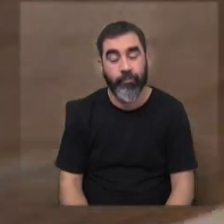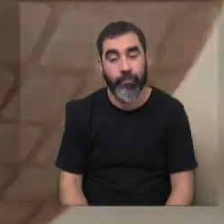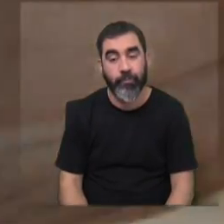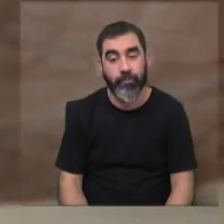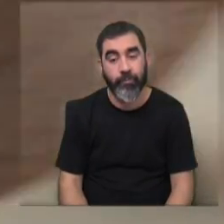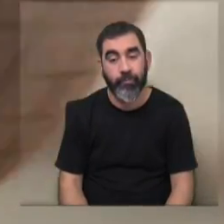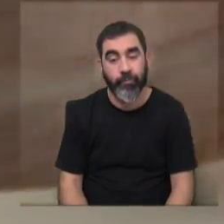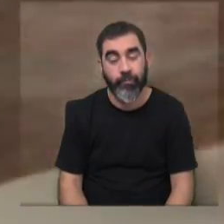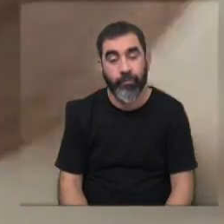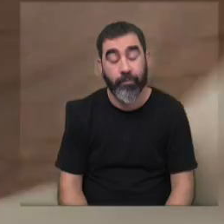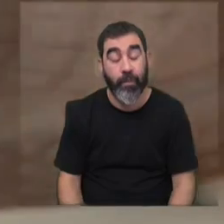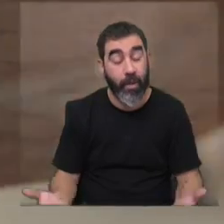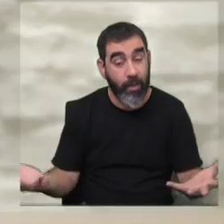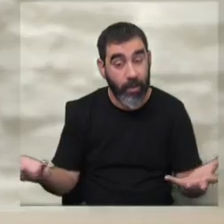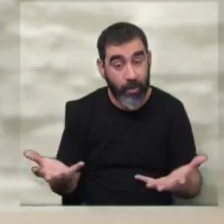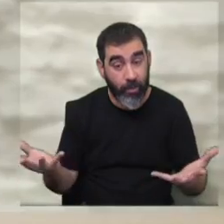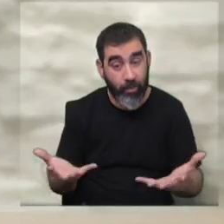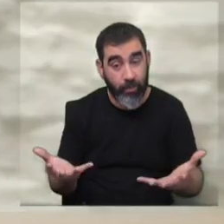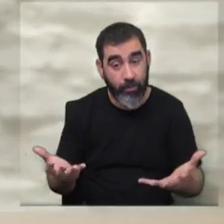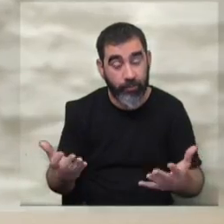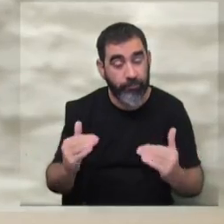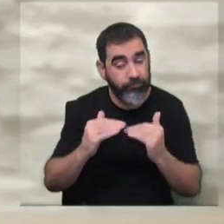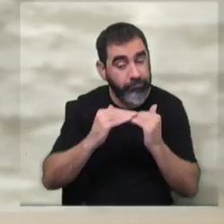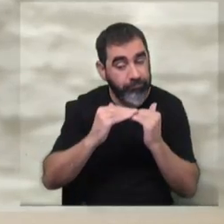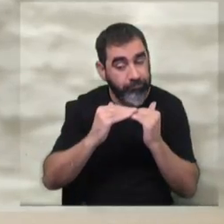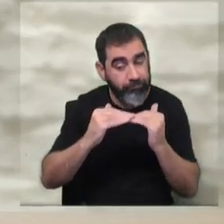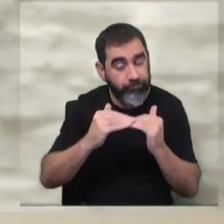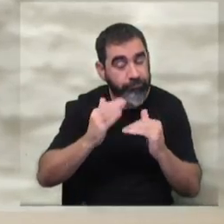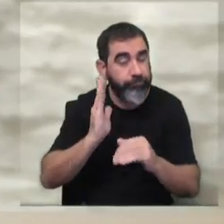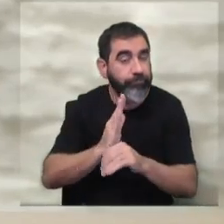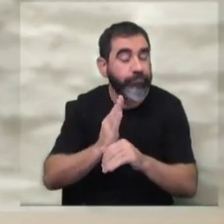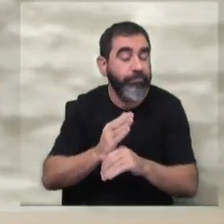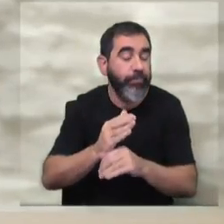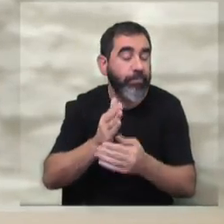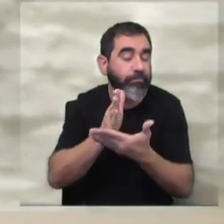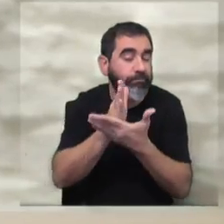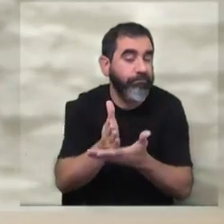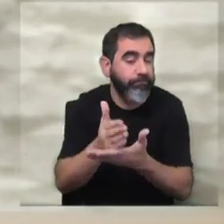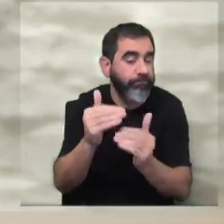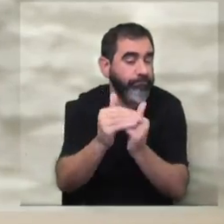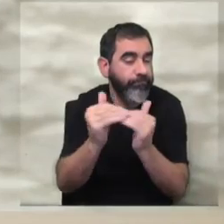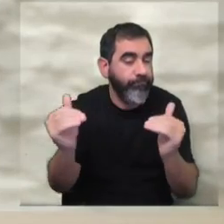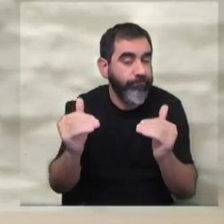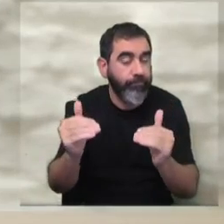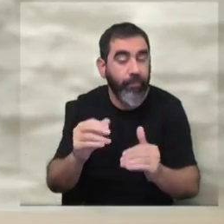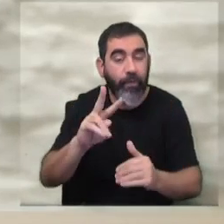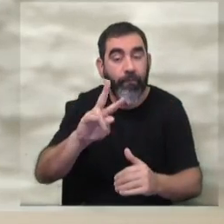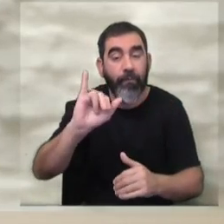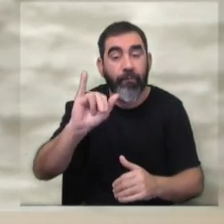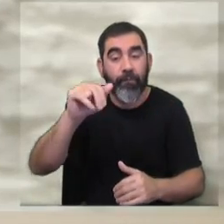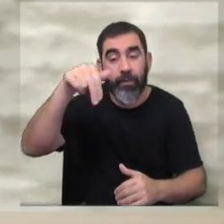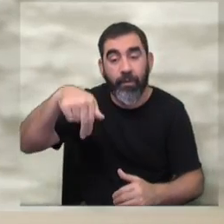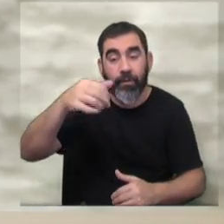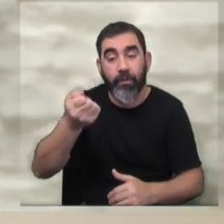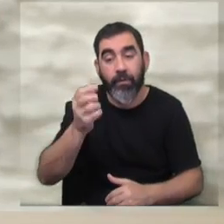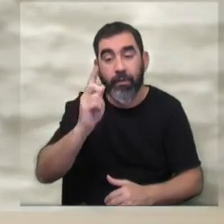Y ahora lo que quiero es como neutralizarla, no sé si es la palabra correcta. Vinagre, el